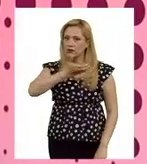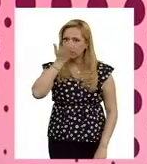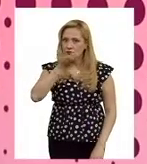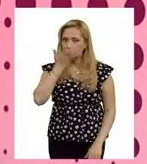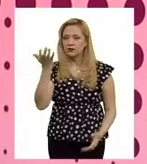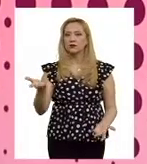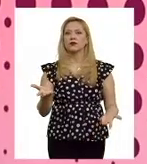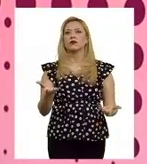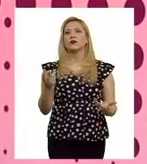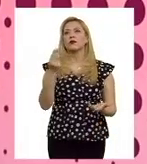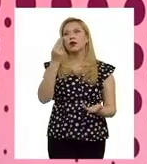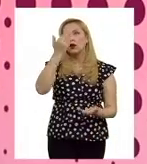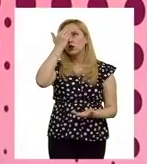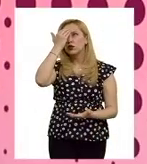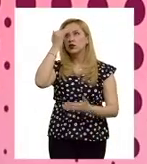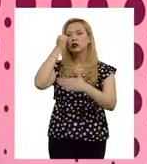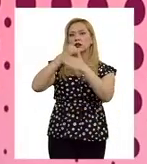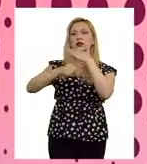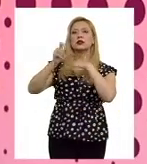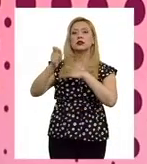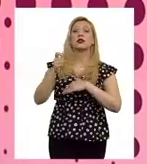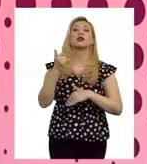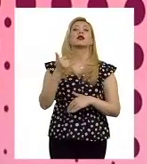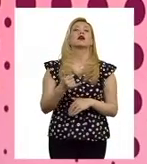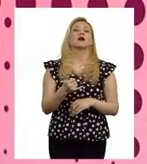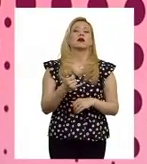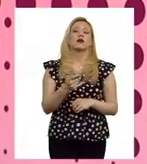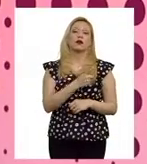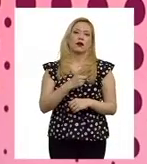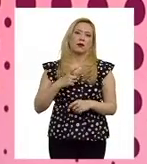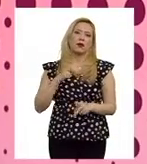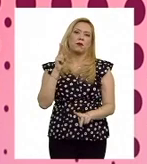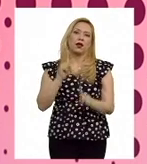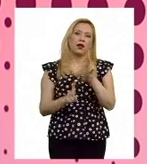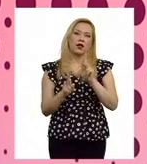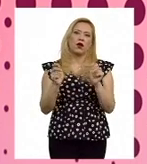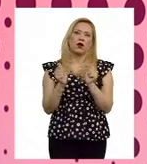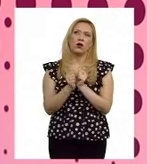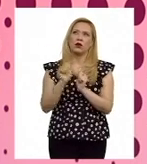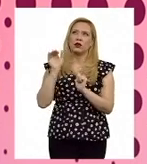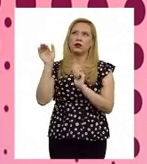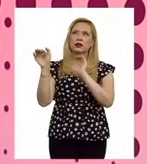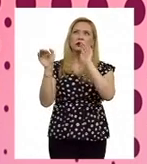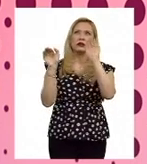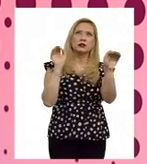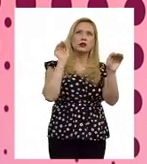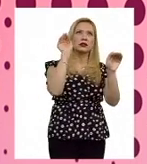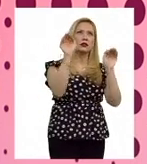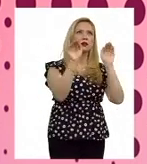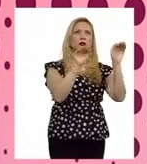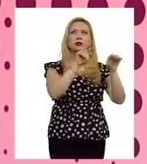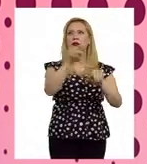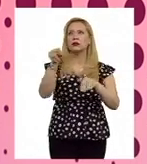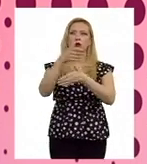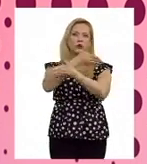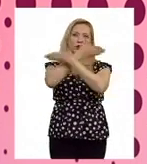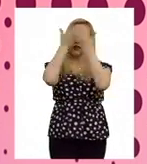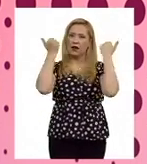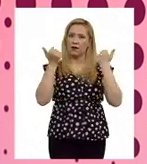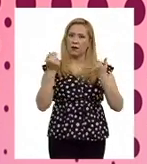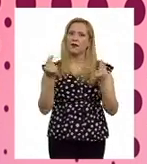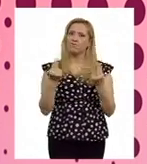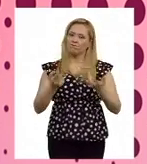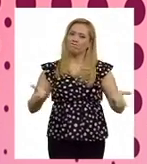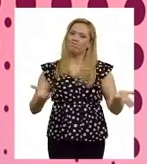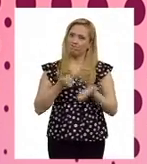estar informados y tratar también de dialogar y hablar con los que realmente viven en la ignorancia.